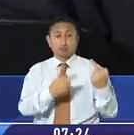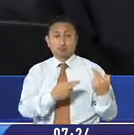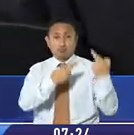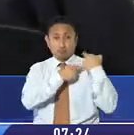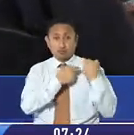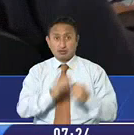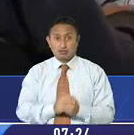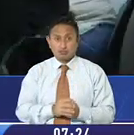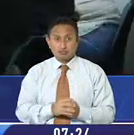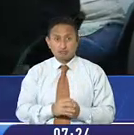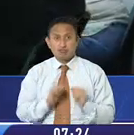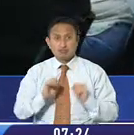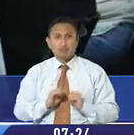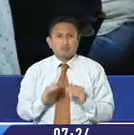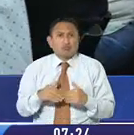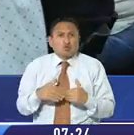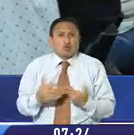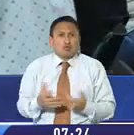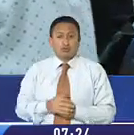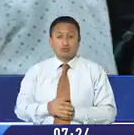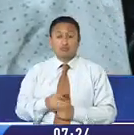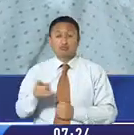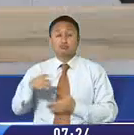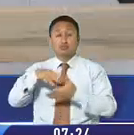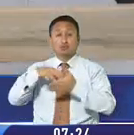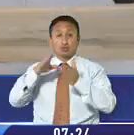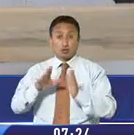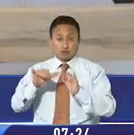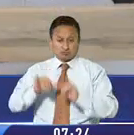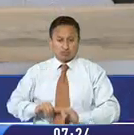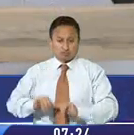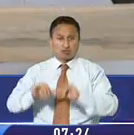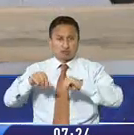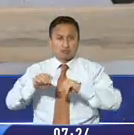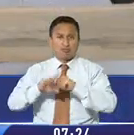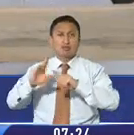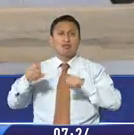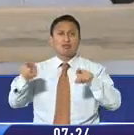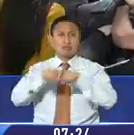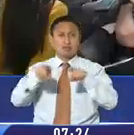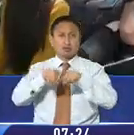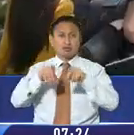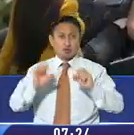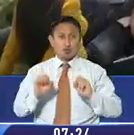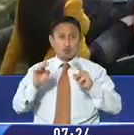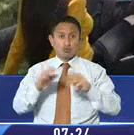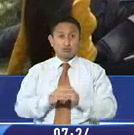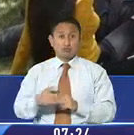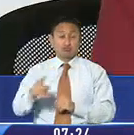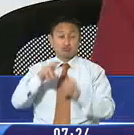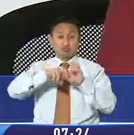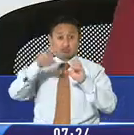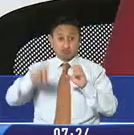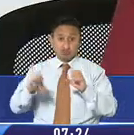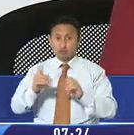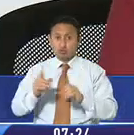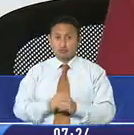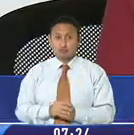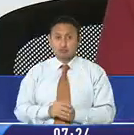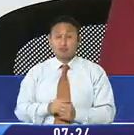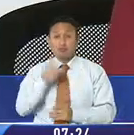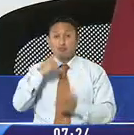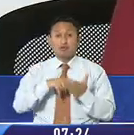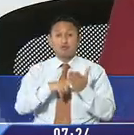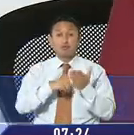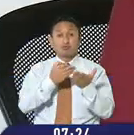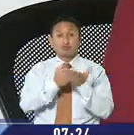buscado mecanismos que permitan a los estudiantes tener una igualdad de oportunidades para evitar la deserción. Hay carreras que tienen una beca